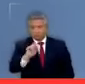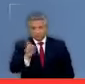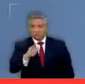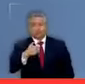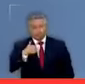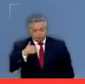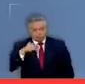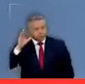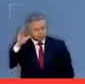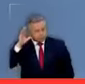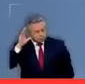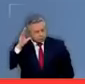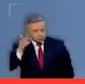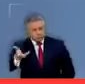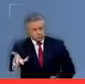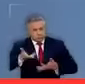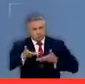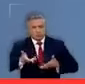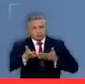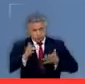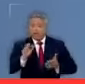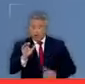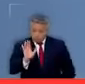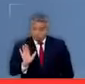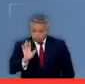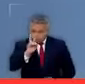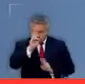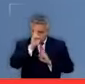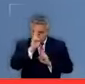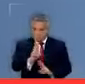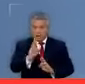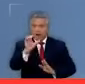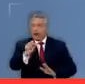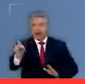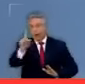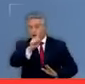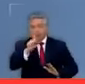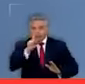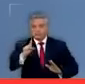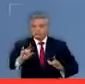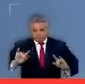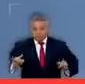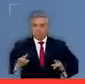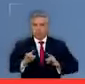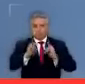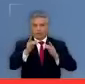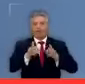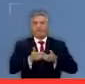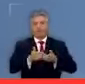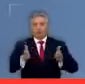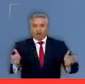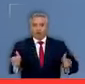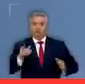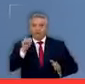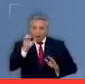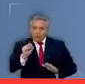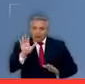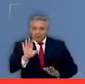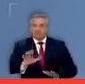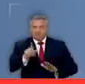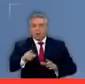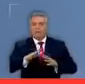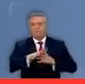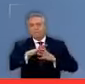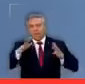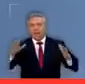voz, porque así se construyen las democracias y porque así logramos mayor unidad